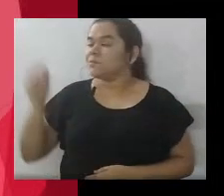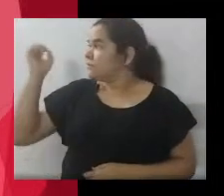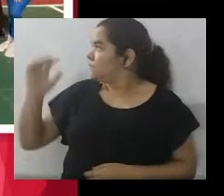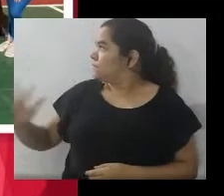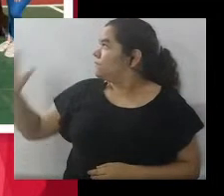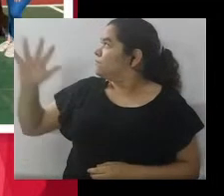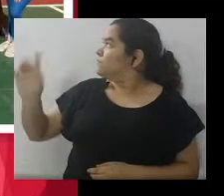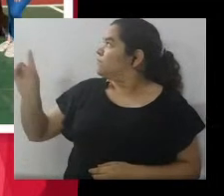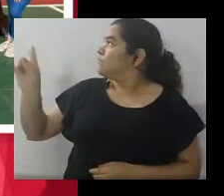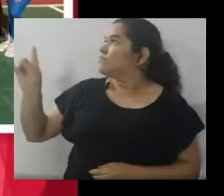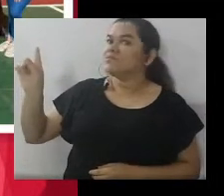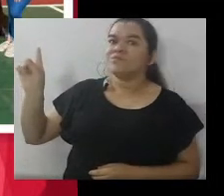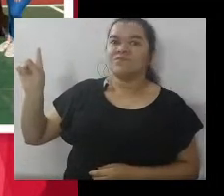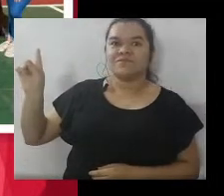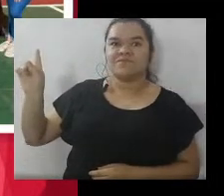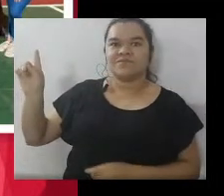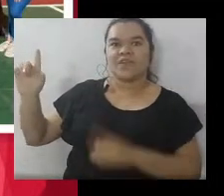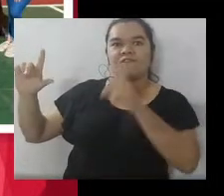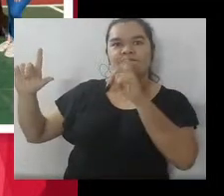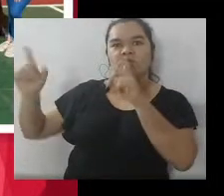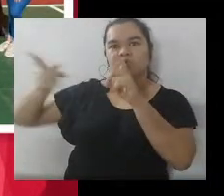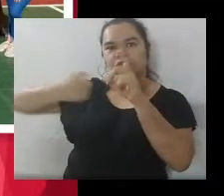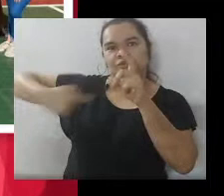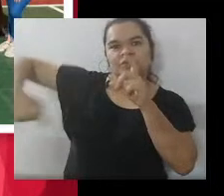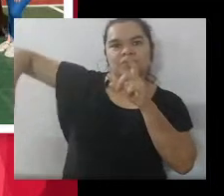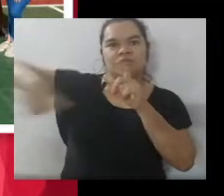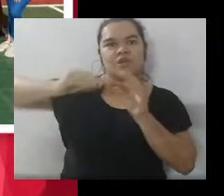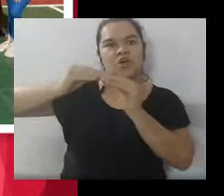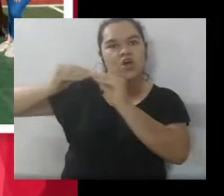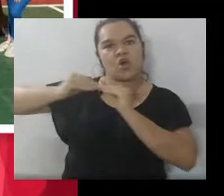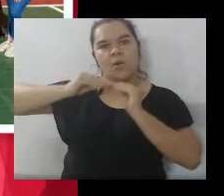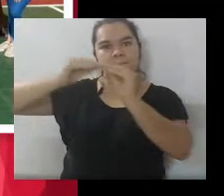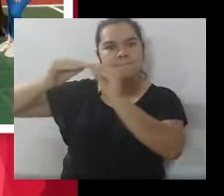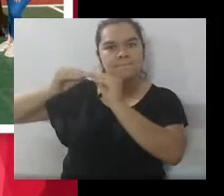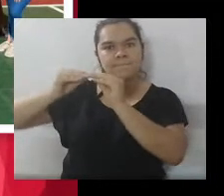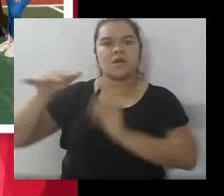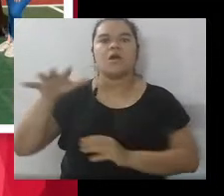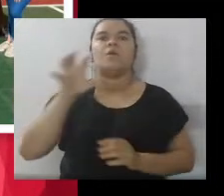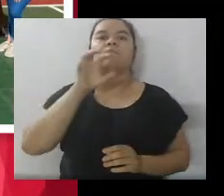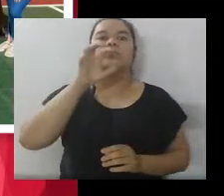Acá está una foto de nosotros en la ciudad de Rosario.